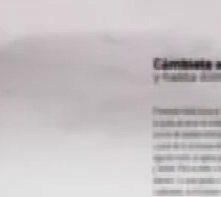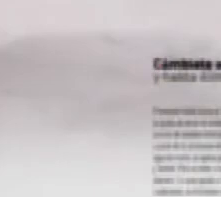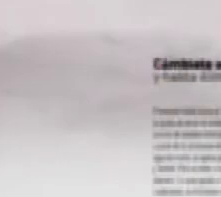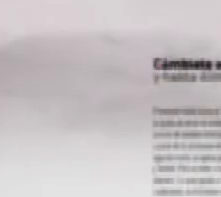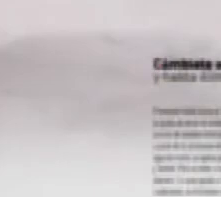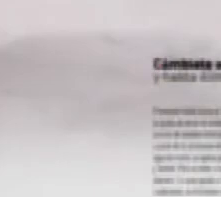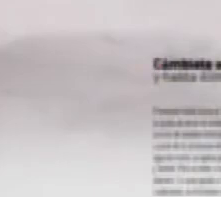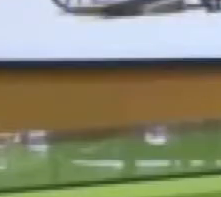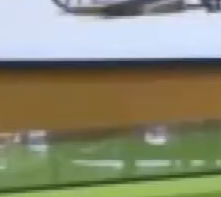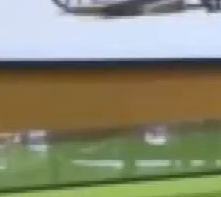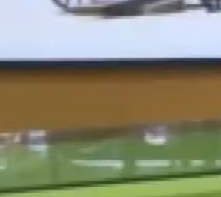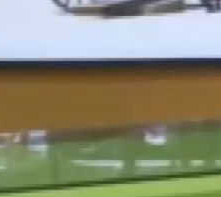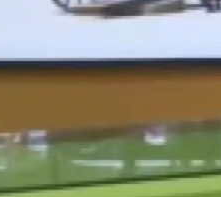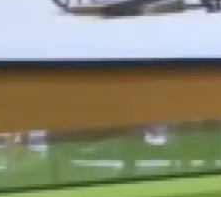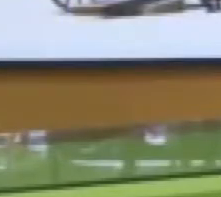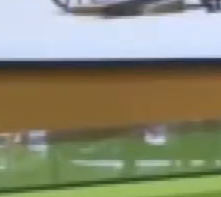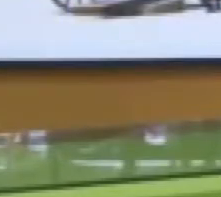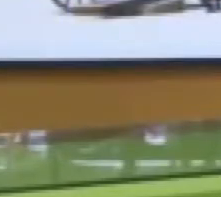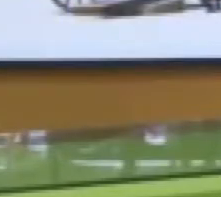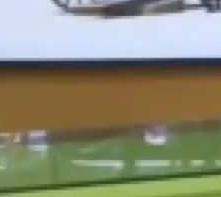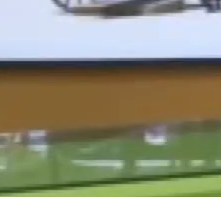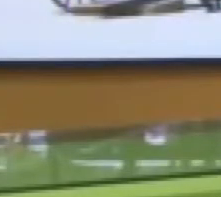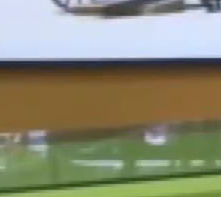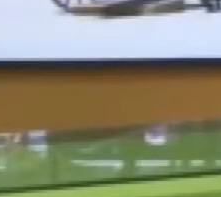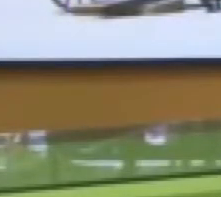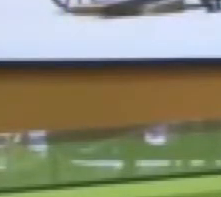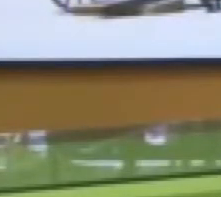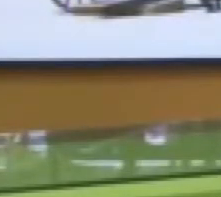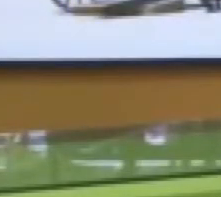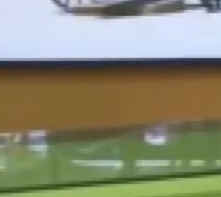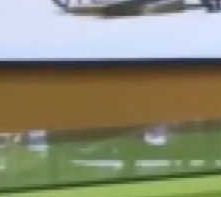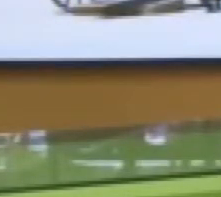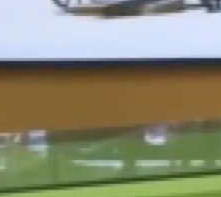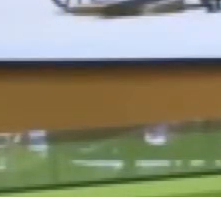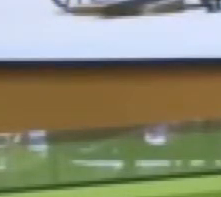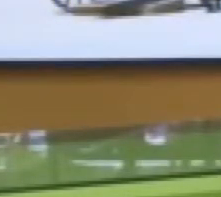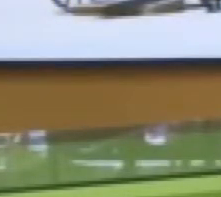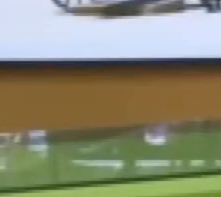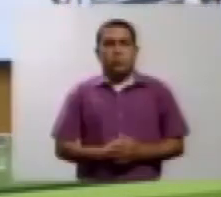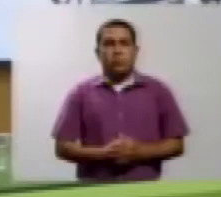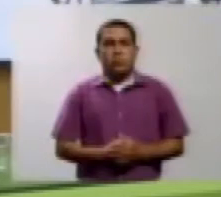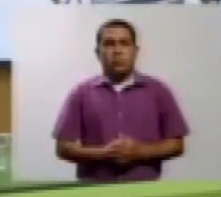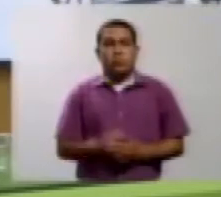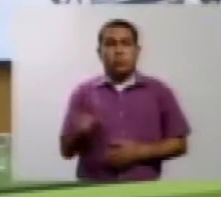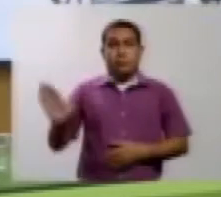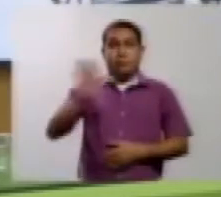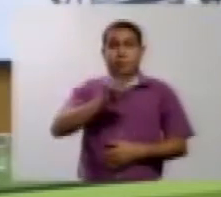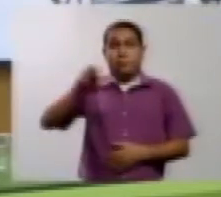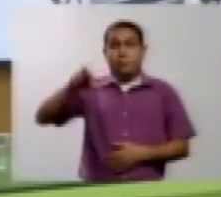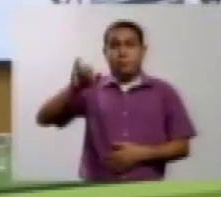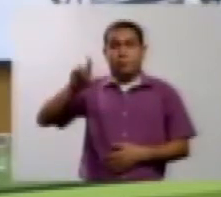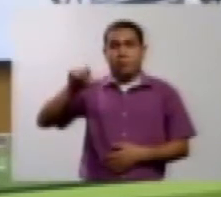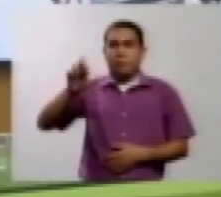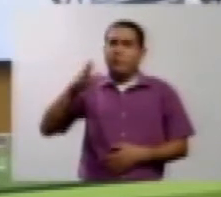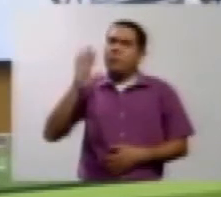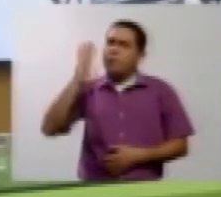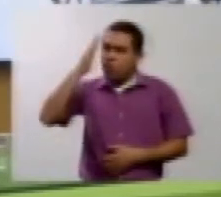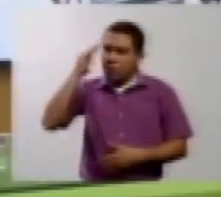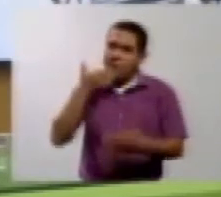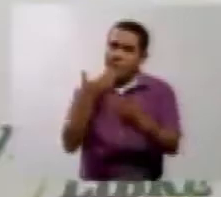todo. A esta hora doy paso a Pilar Bustamante, quien está en nuestro set alternativo de noticias. Pilar, hola, muy buenas